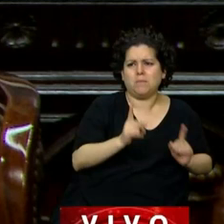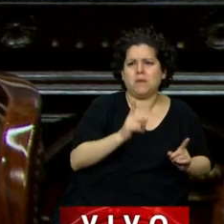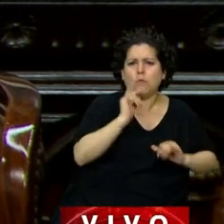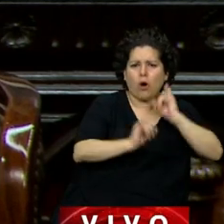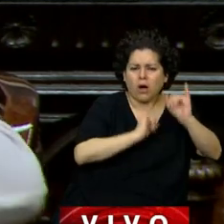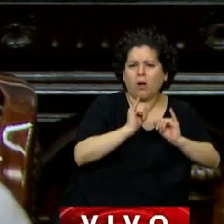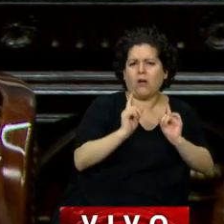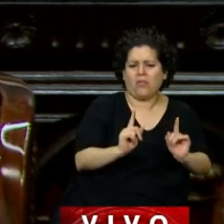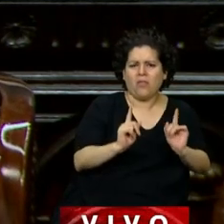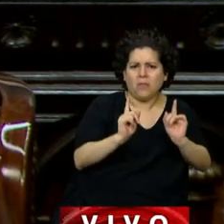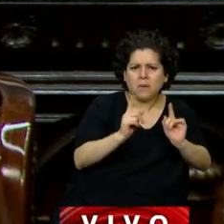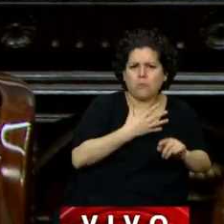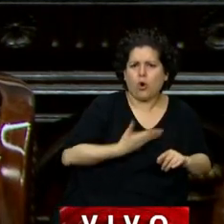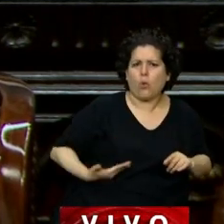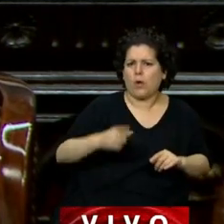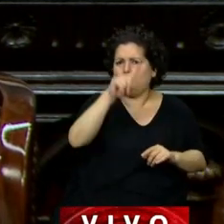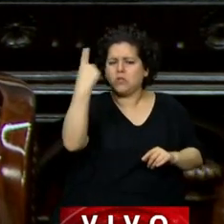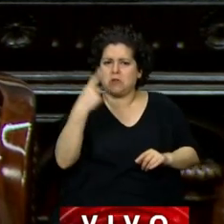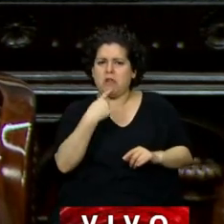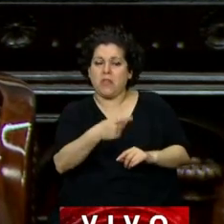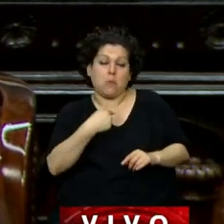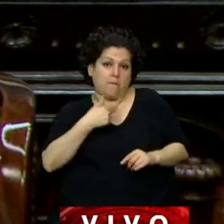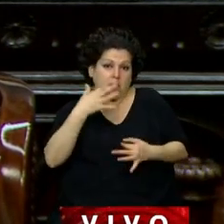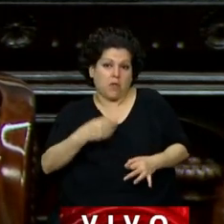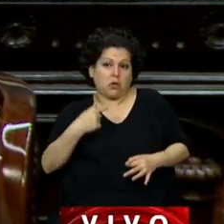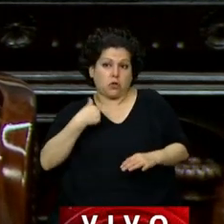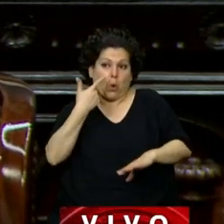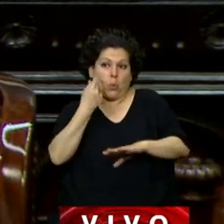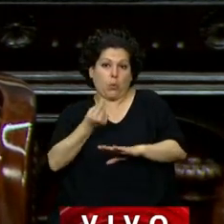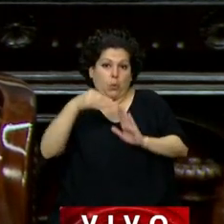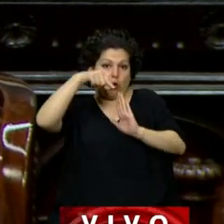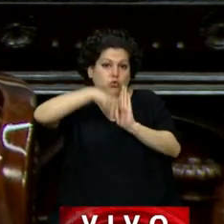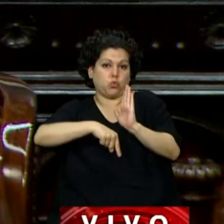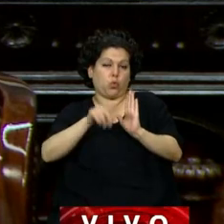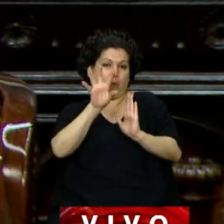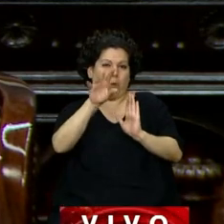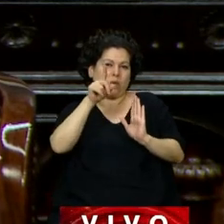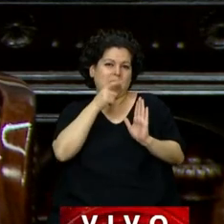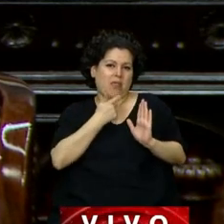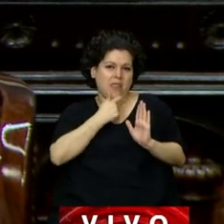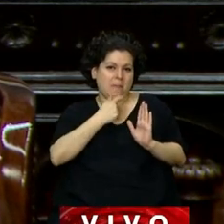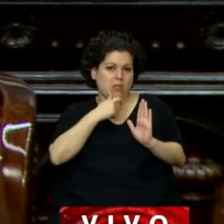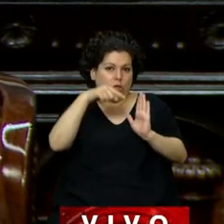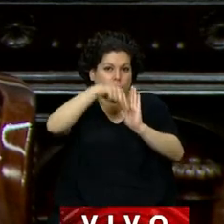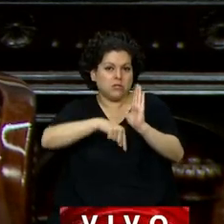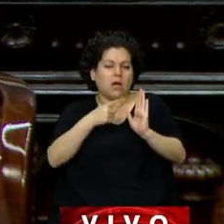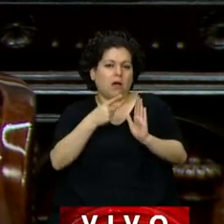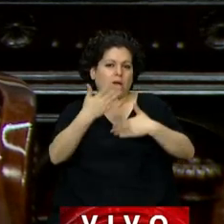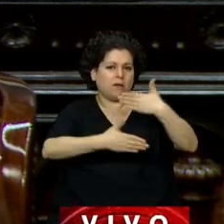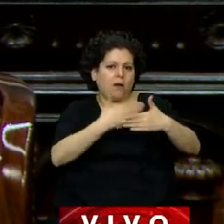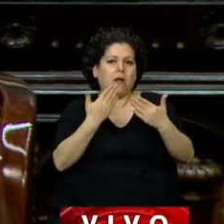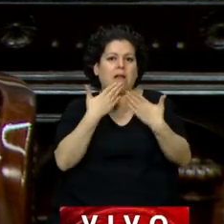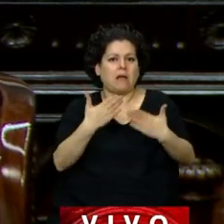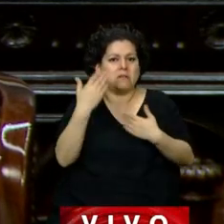el Gobierno Nacional. Porque la verdad que yo soy del sur y el crecimiento y el desarrollo del sur no solamente tiene que ser por